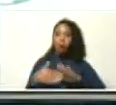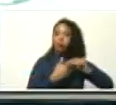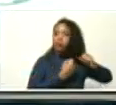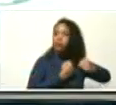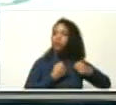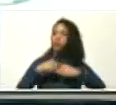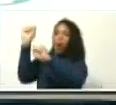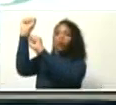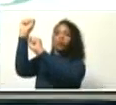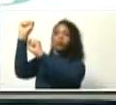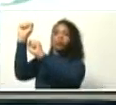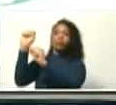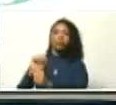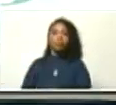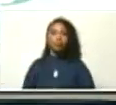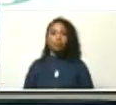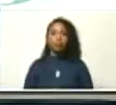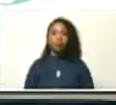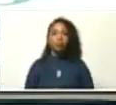contrarrelato.